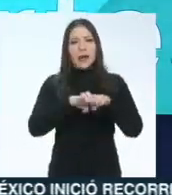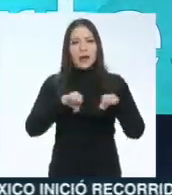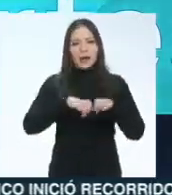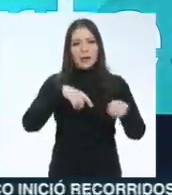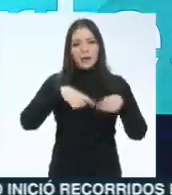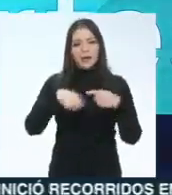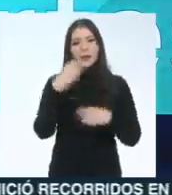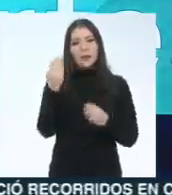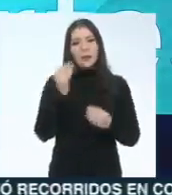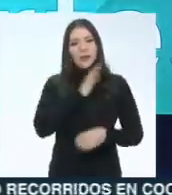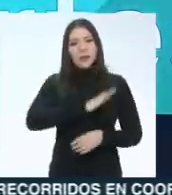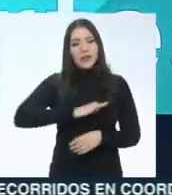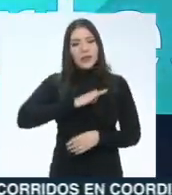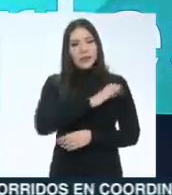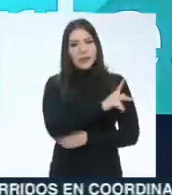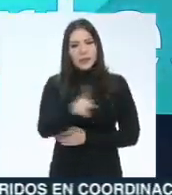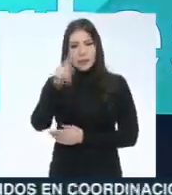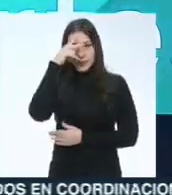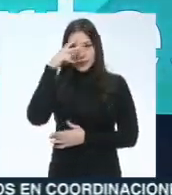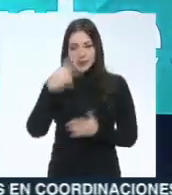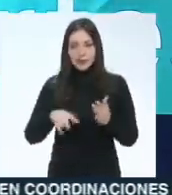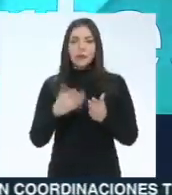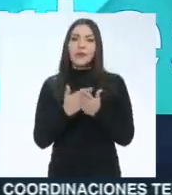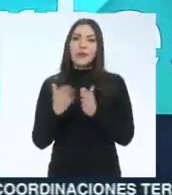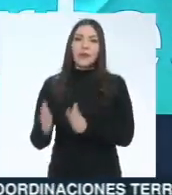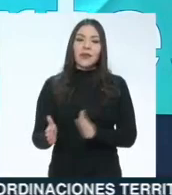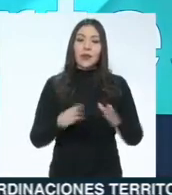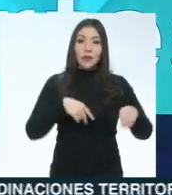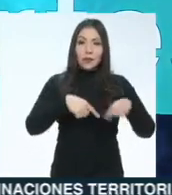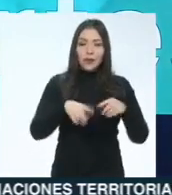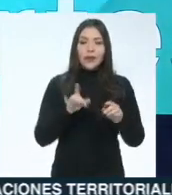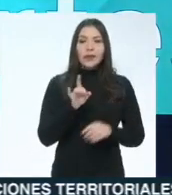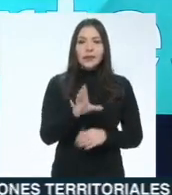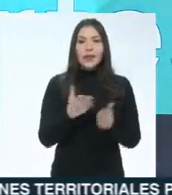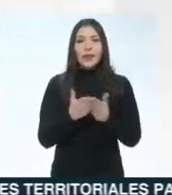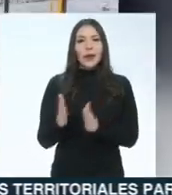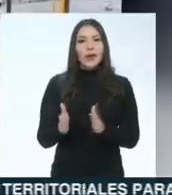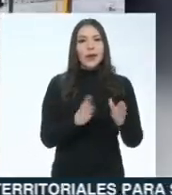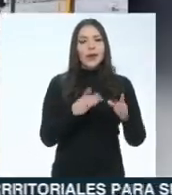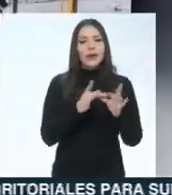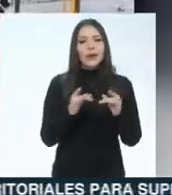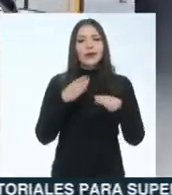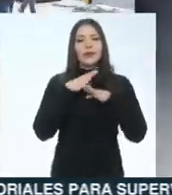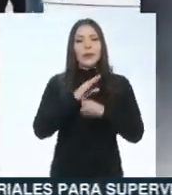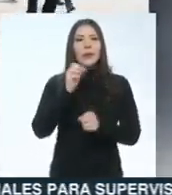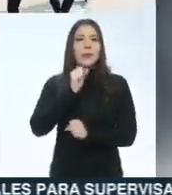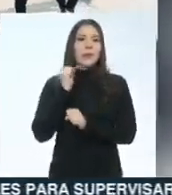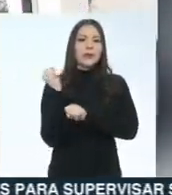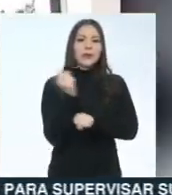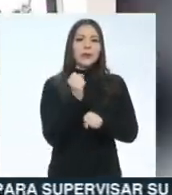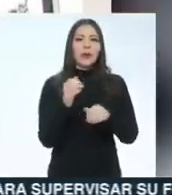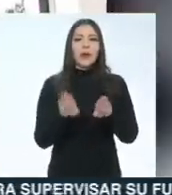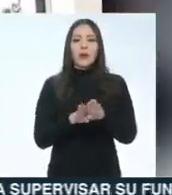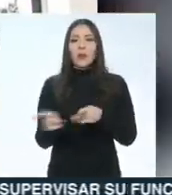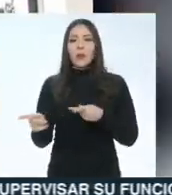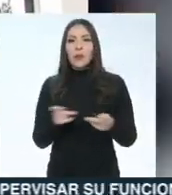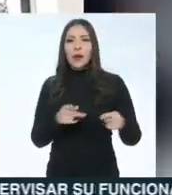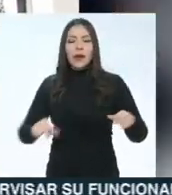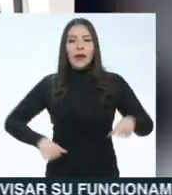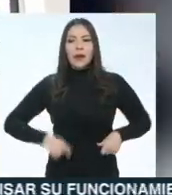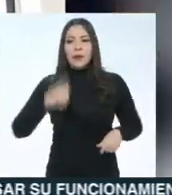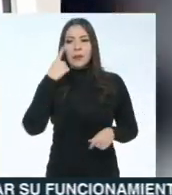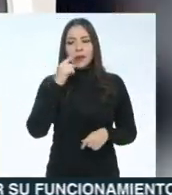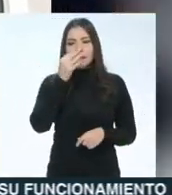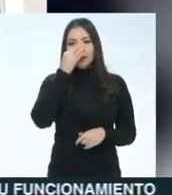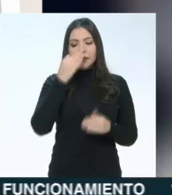estos mexicanos. Y del fútbol nos vamos al béisbol y es que como parte de las actividades previas a la inauguración de la nueva casa